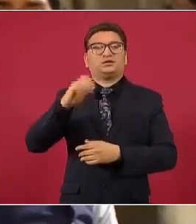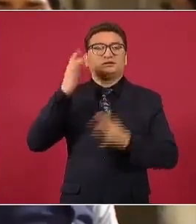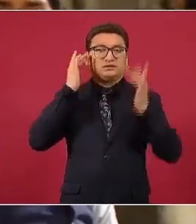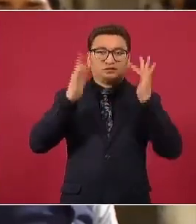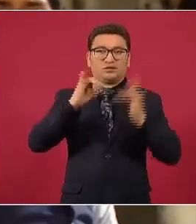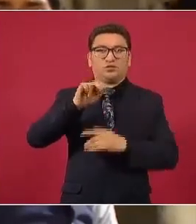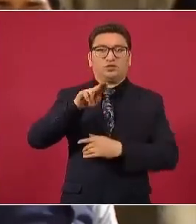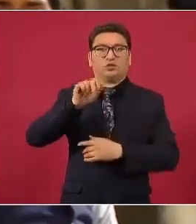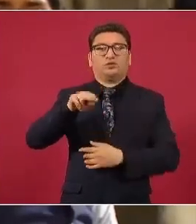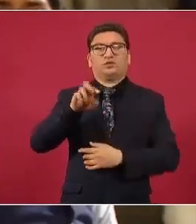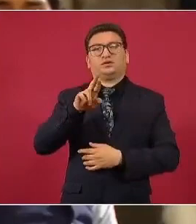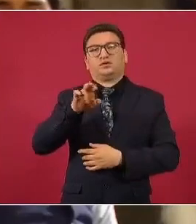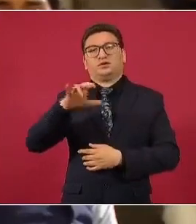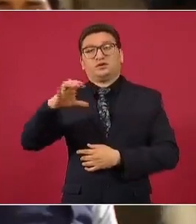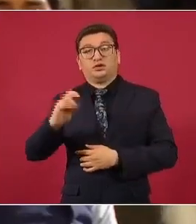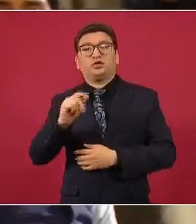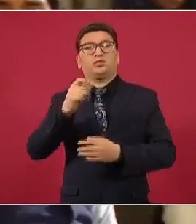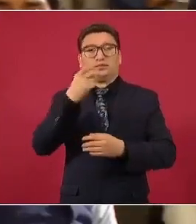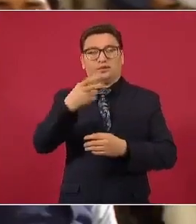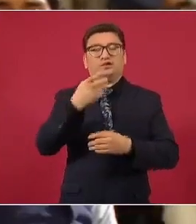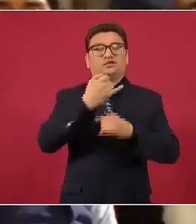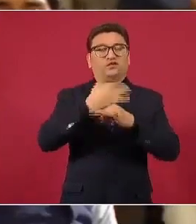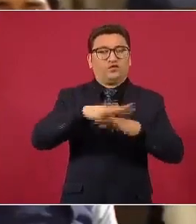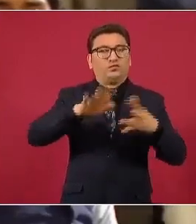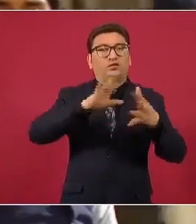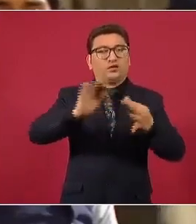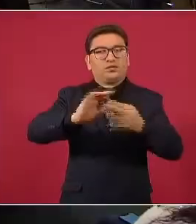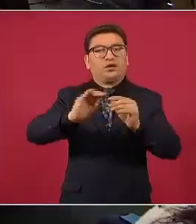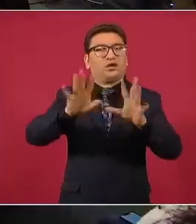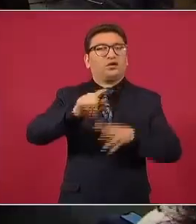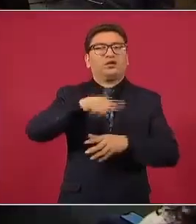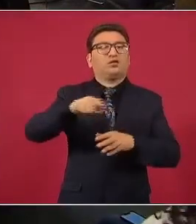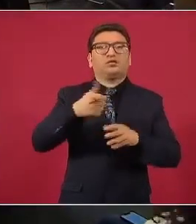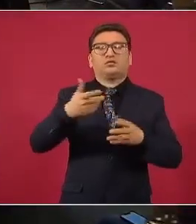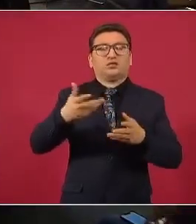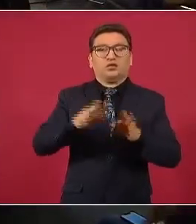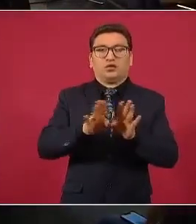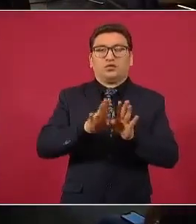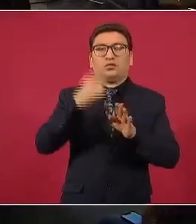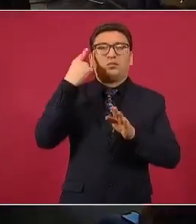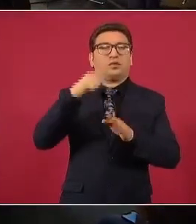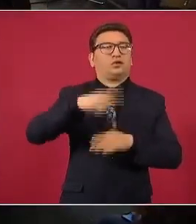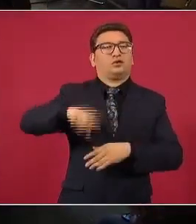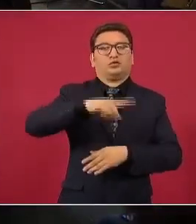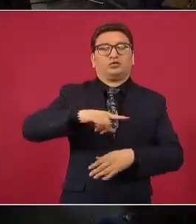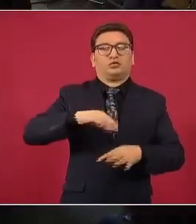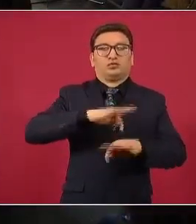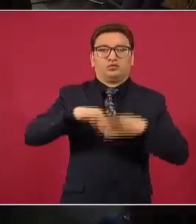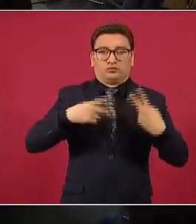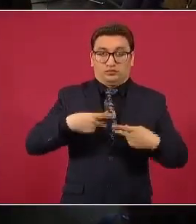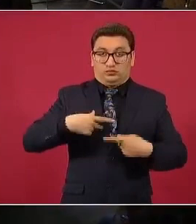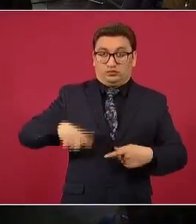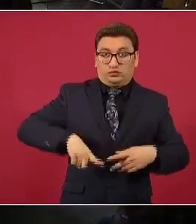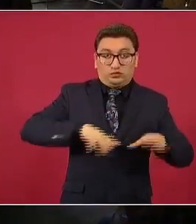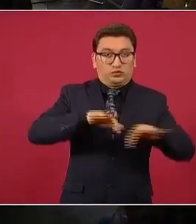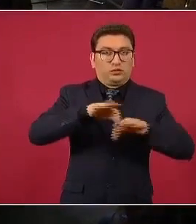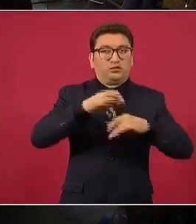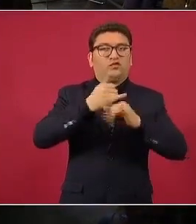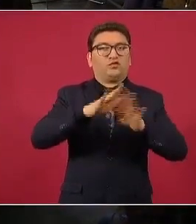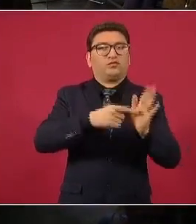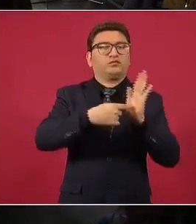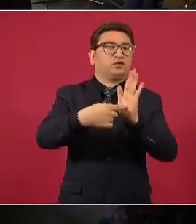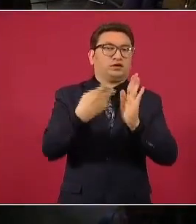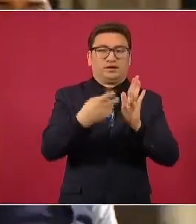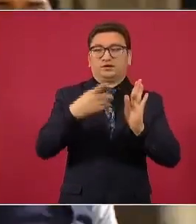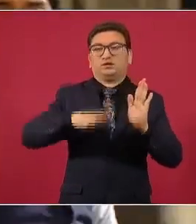iniciativa de transparencia y como usted siempre ha dicho, ¿no? Que para que la vida sea más pública, ¿no? ¿Qué opinión le merece? Y ojalá a lo mejor otros municipios